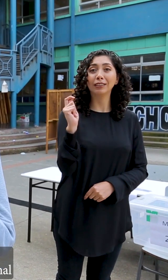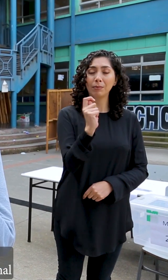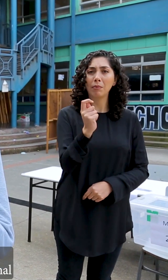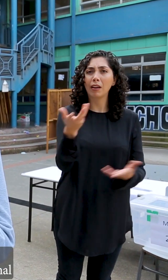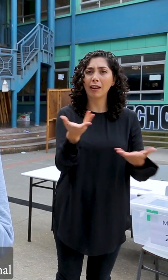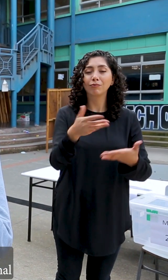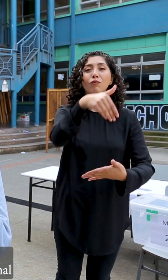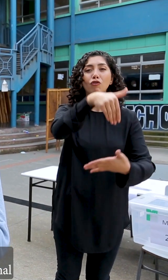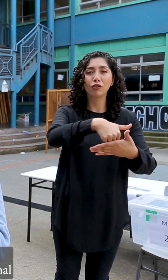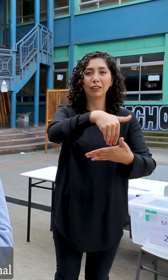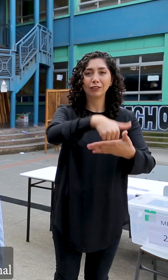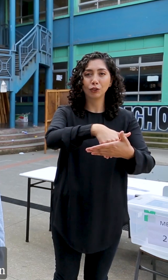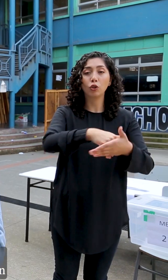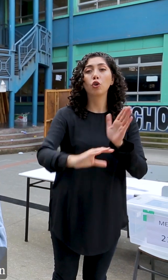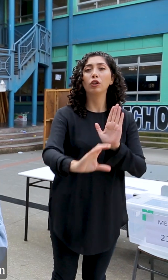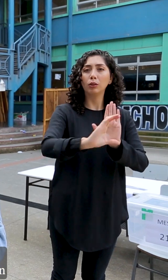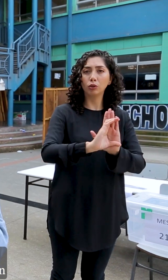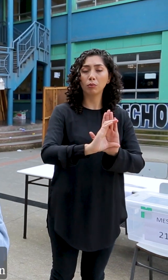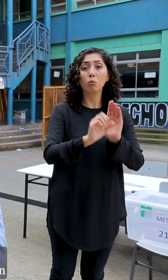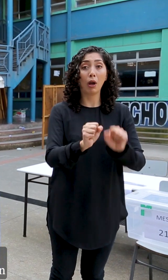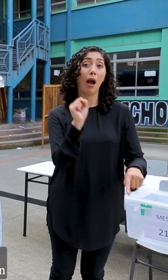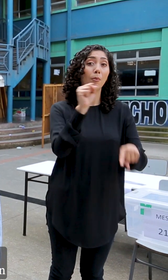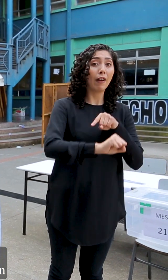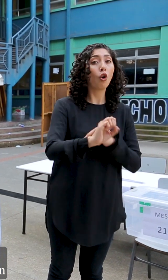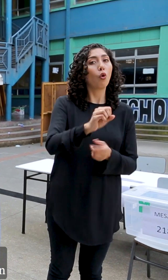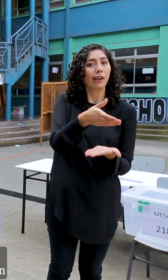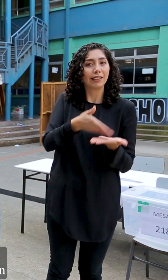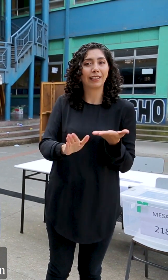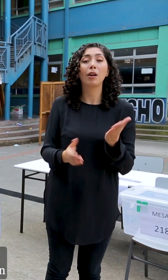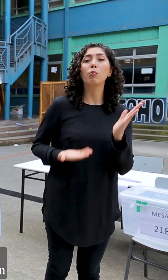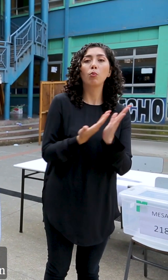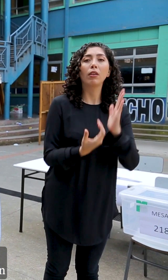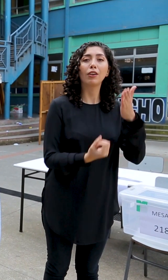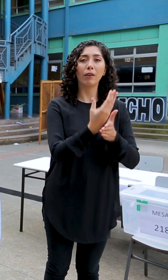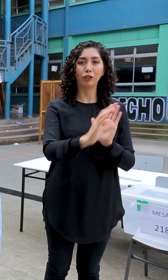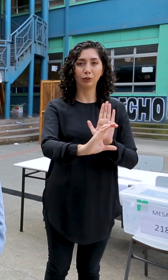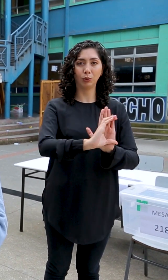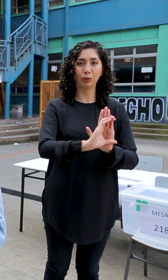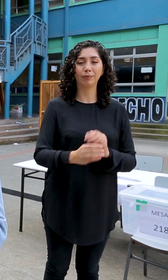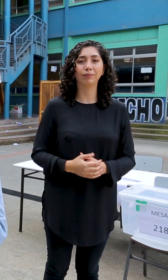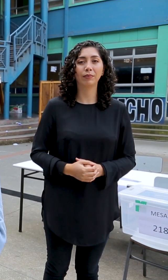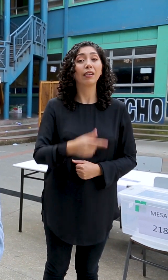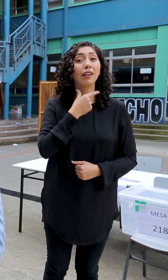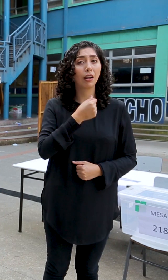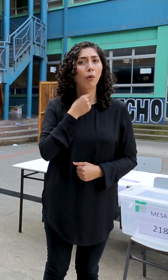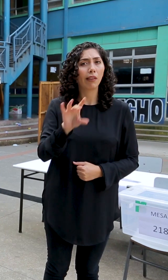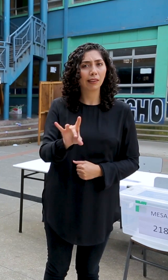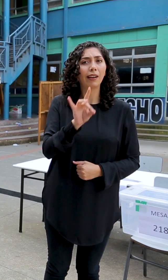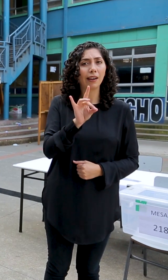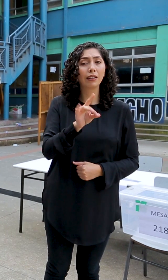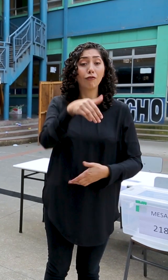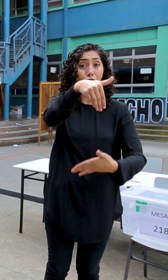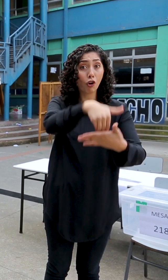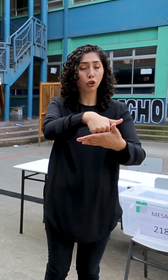se realizará el plebiscito constitucional para aprobar o rechazar la propuesta de nueva Constitución. Queremos destacar que el